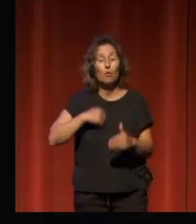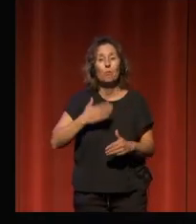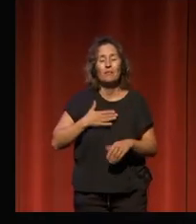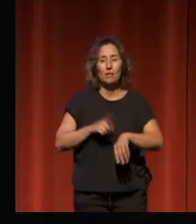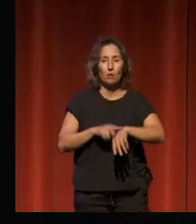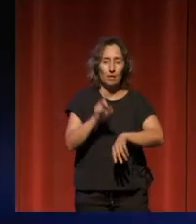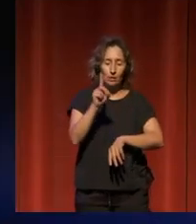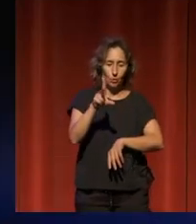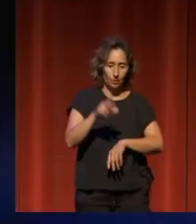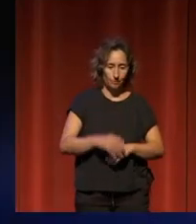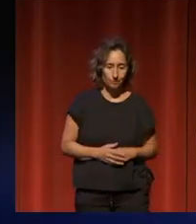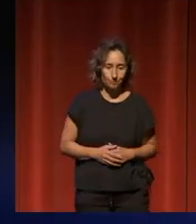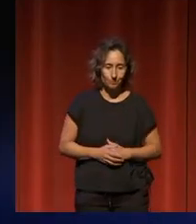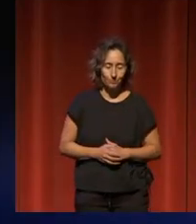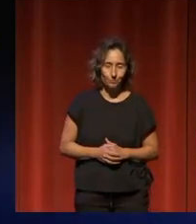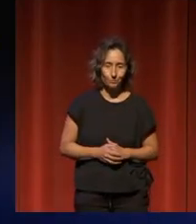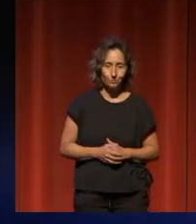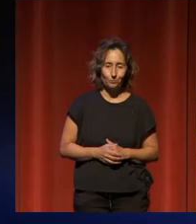las